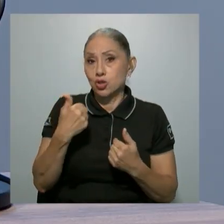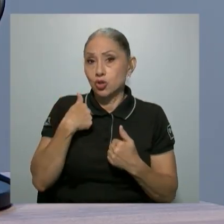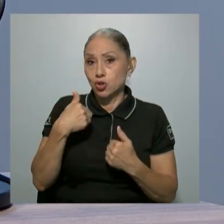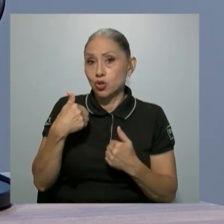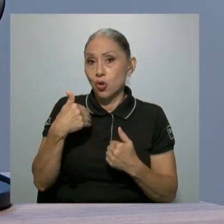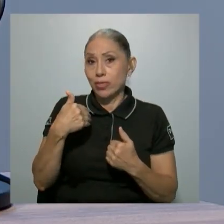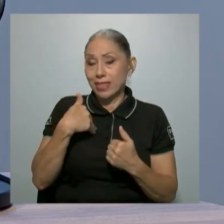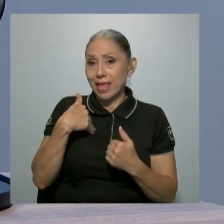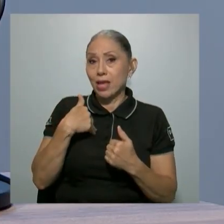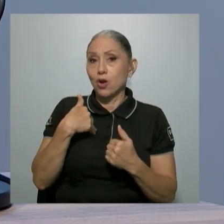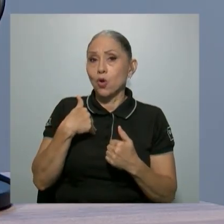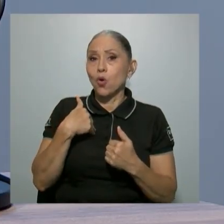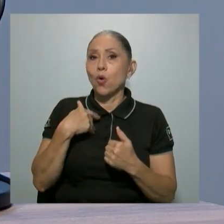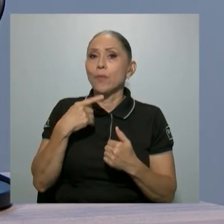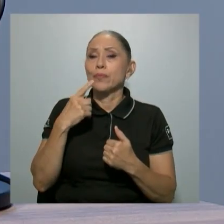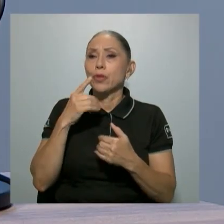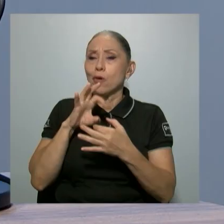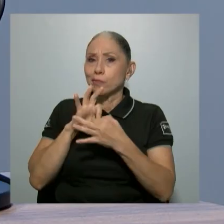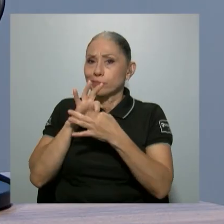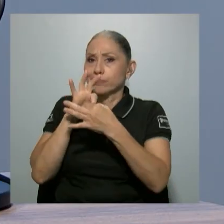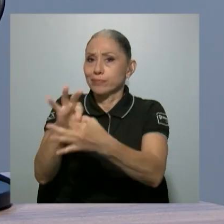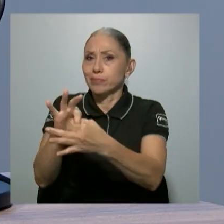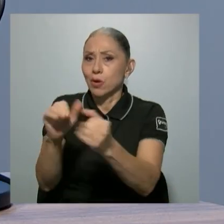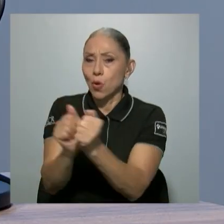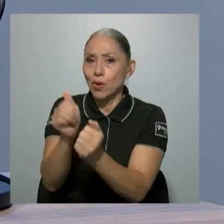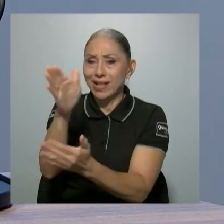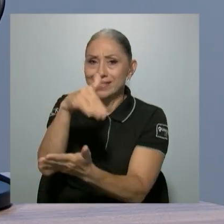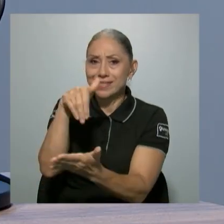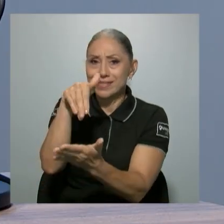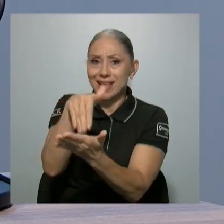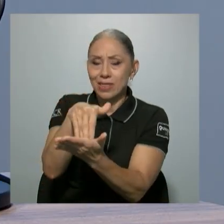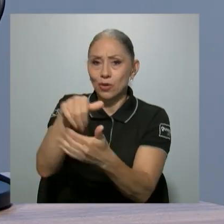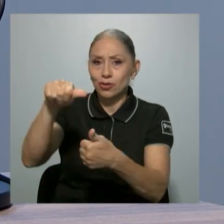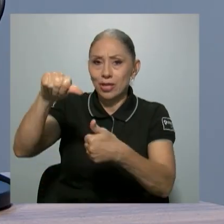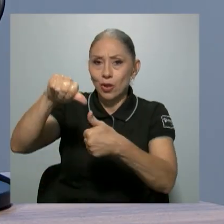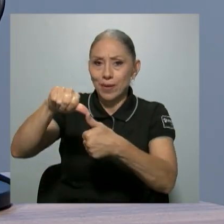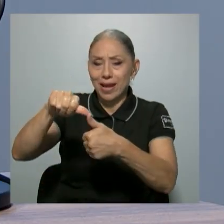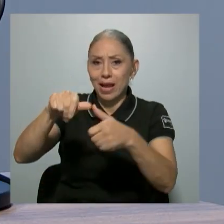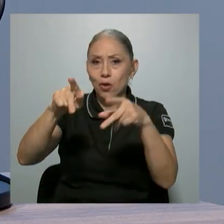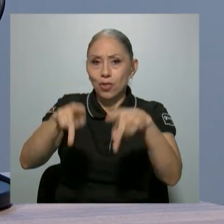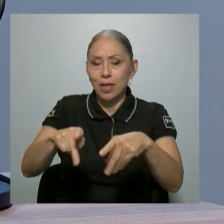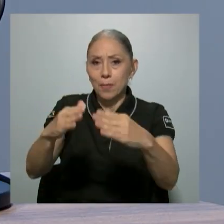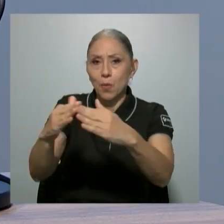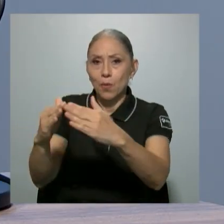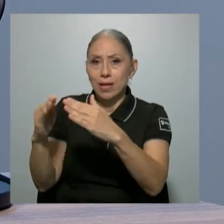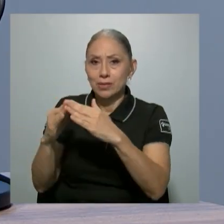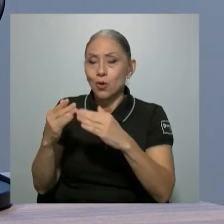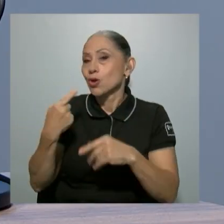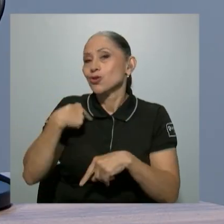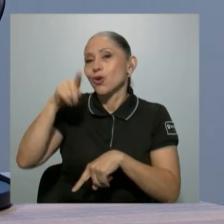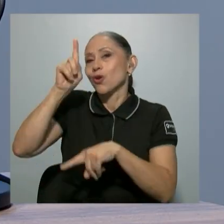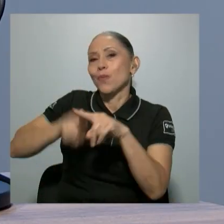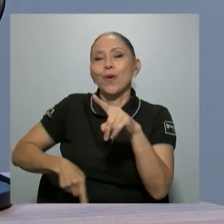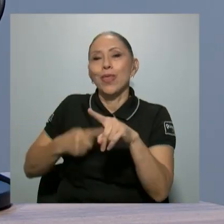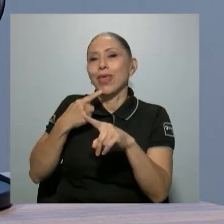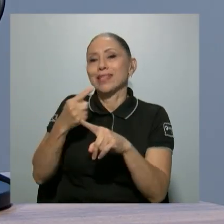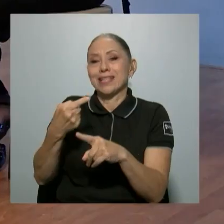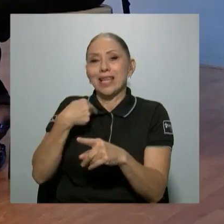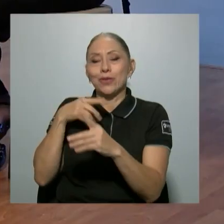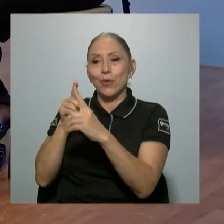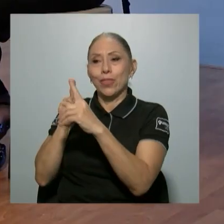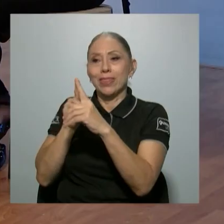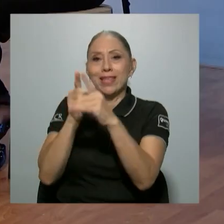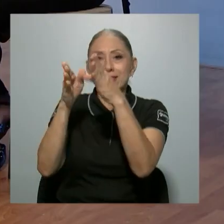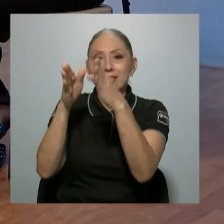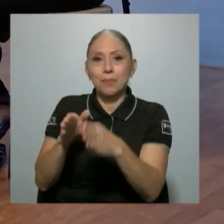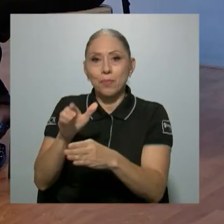el Centro Centroamericano de Población. No puedo decir que soy discípulo de Luis Rosero,